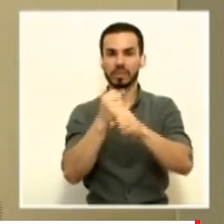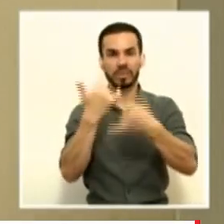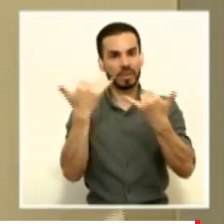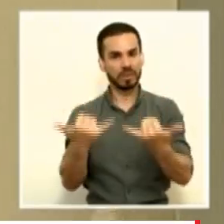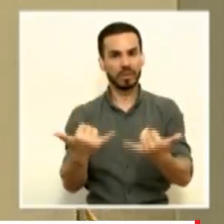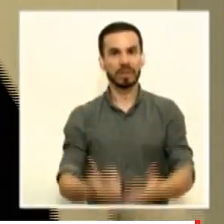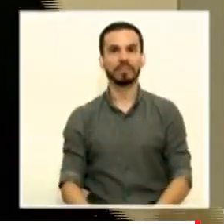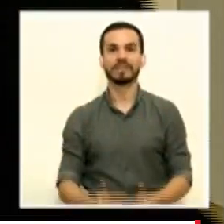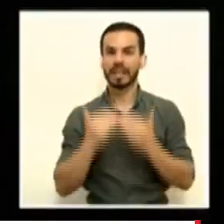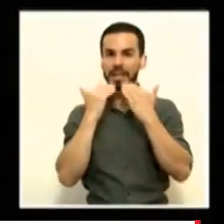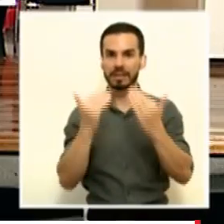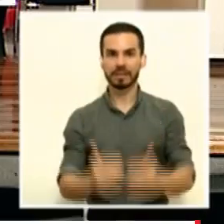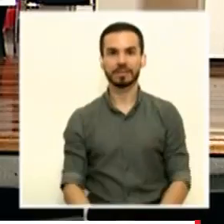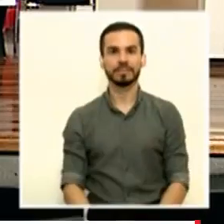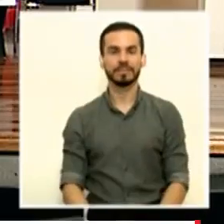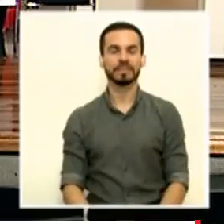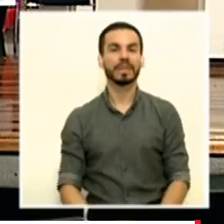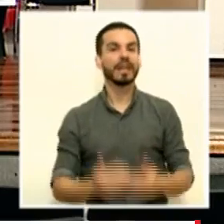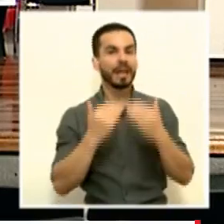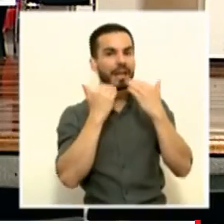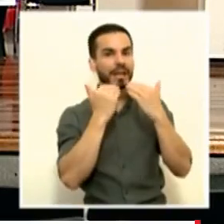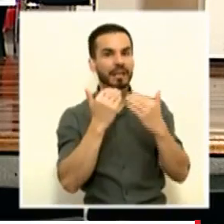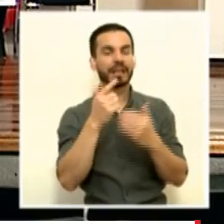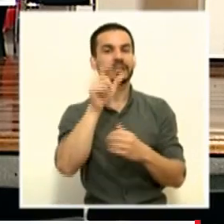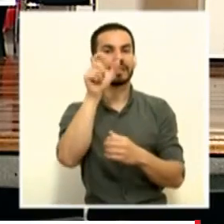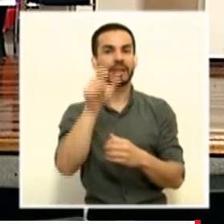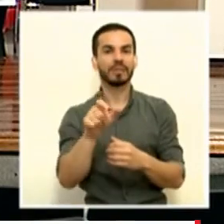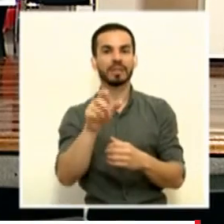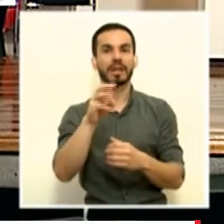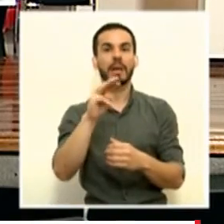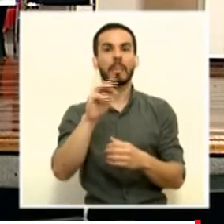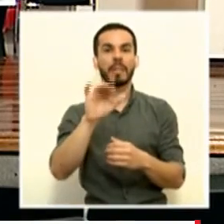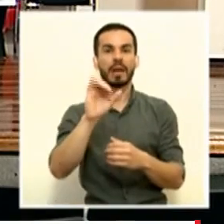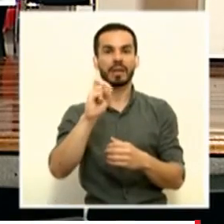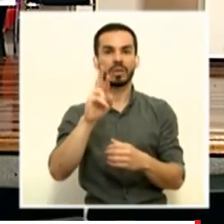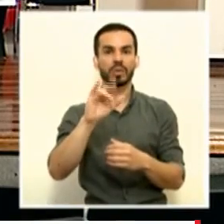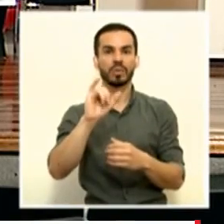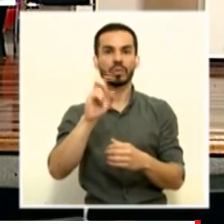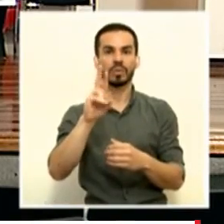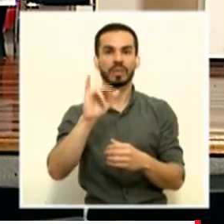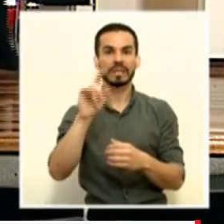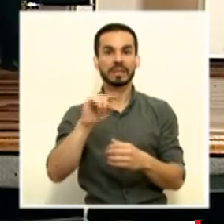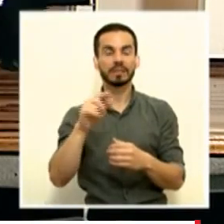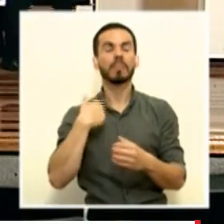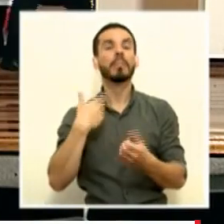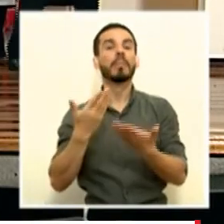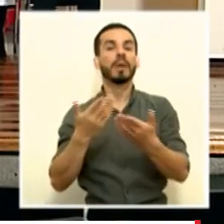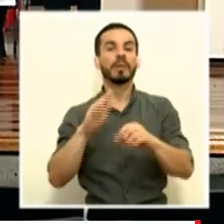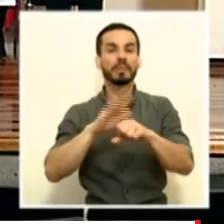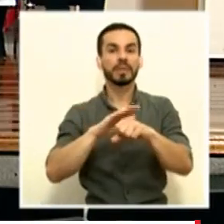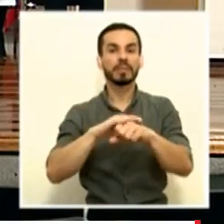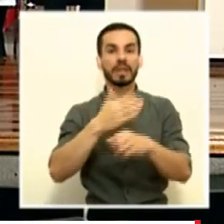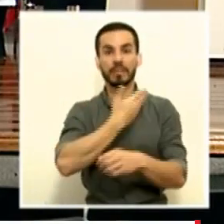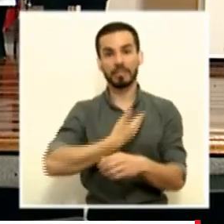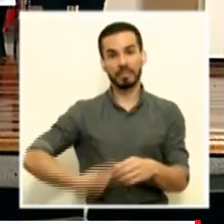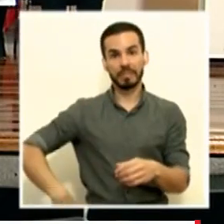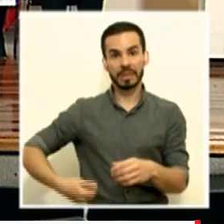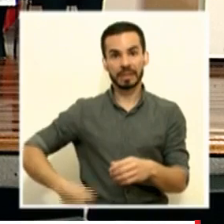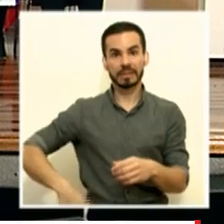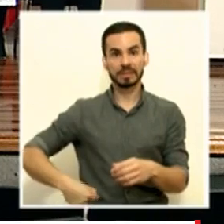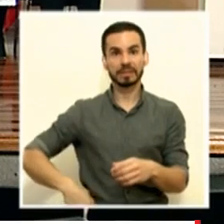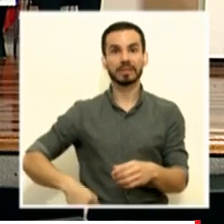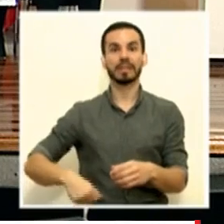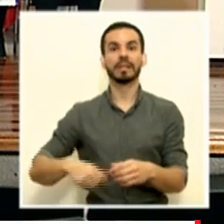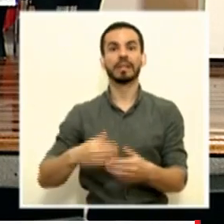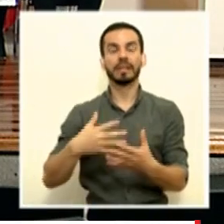gracias. Muchísimas gracias a usted, don Mario Ruiz. Vamos a permitir que el presidente de la